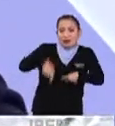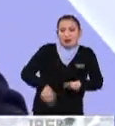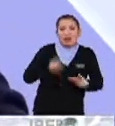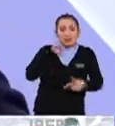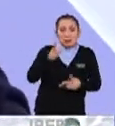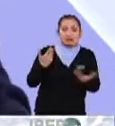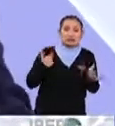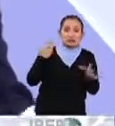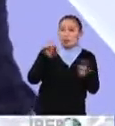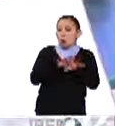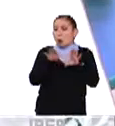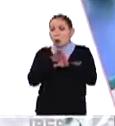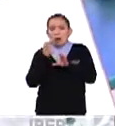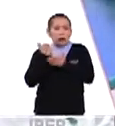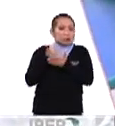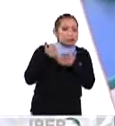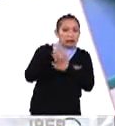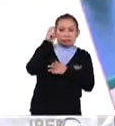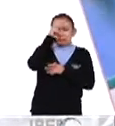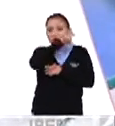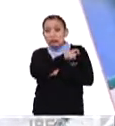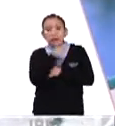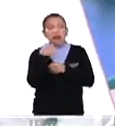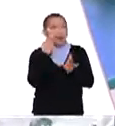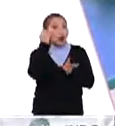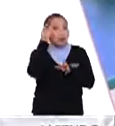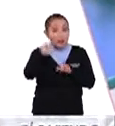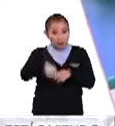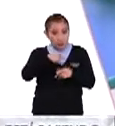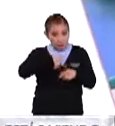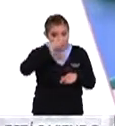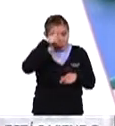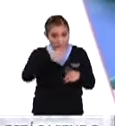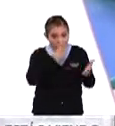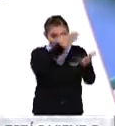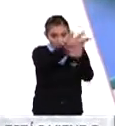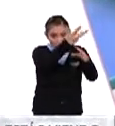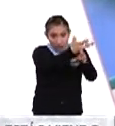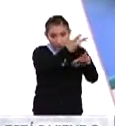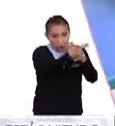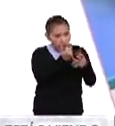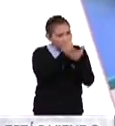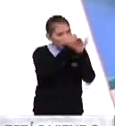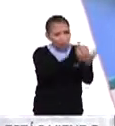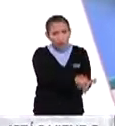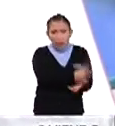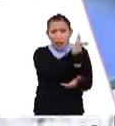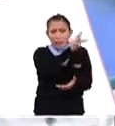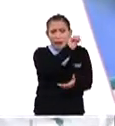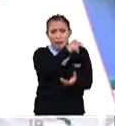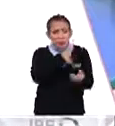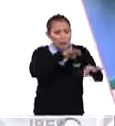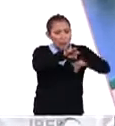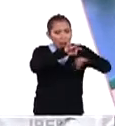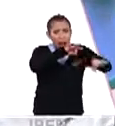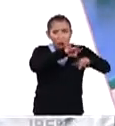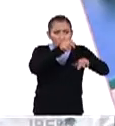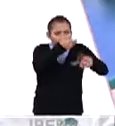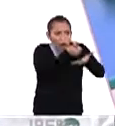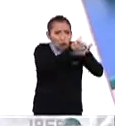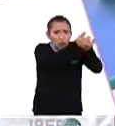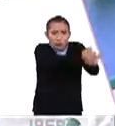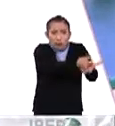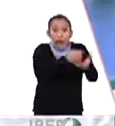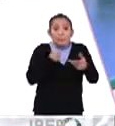más vemos son retos y problemas, pero al final no olvidemos, por ejemplo, los mexicanos en Estados Unidos aportan el 8% del PIB a ese país. Entonces,